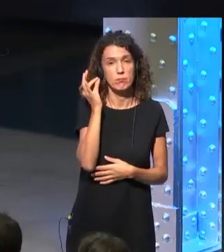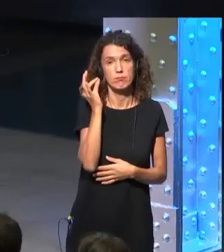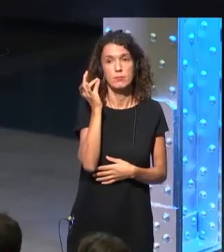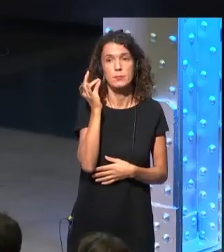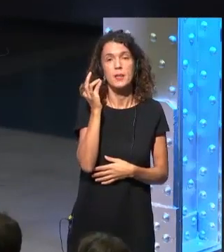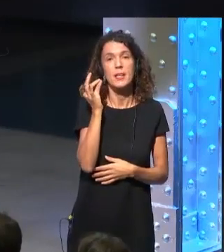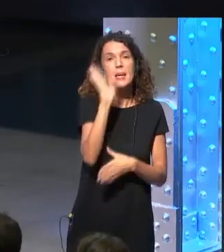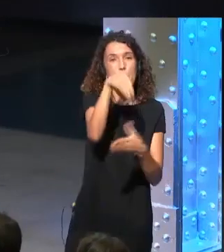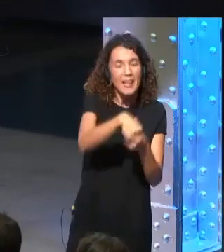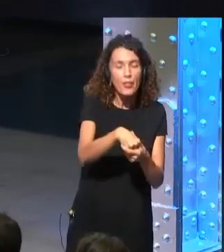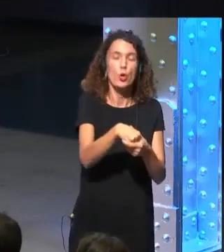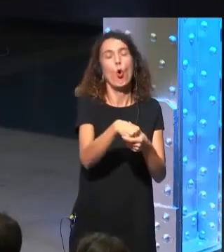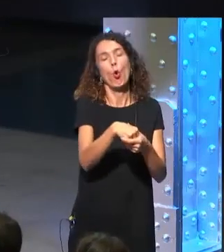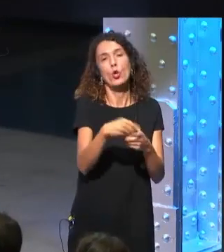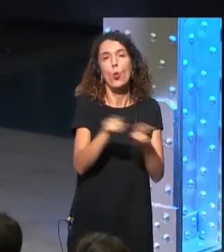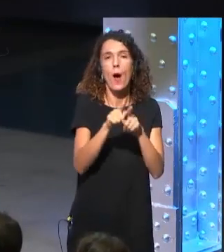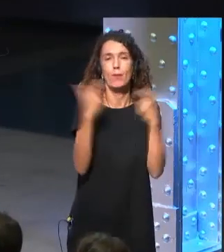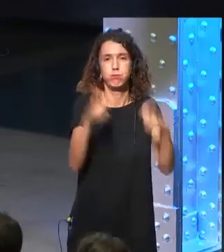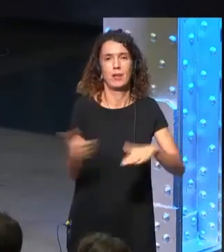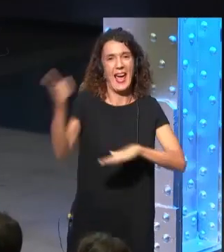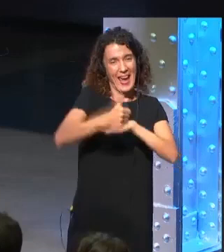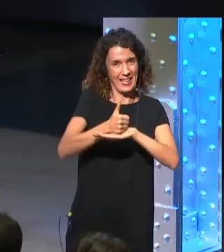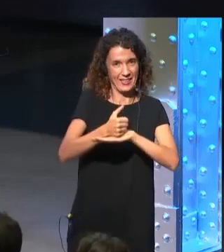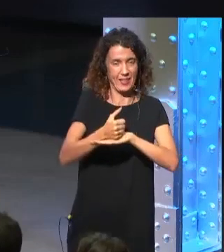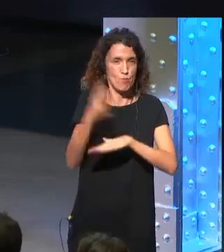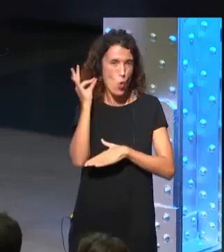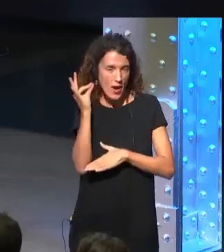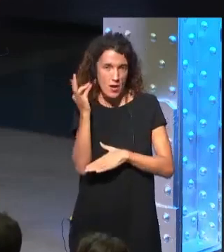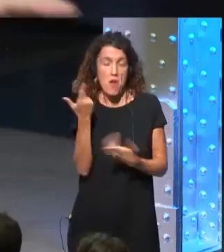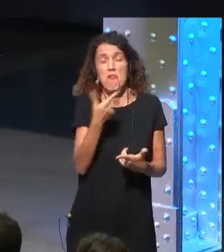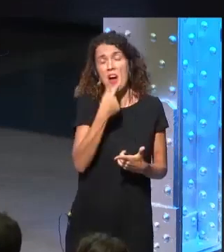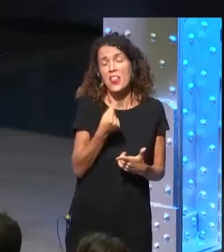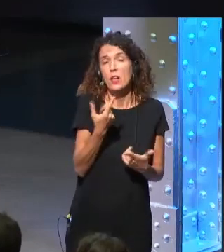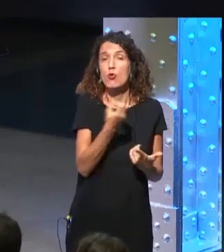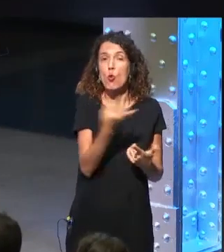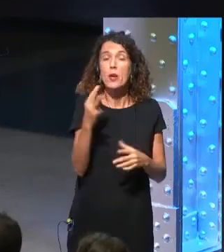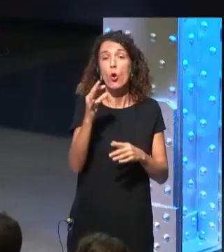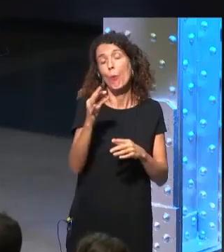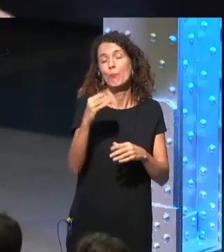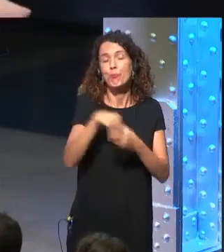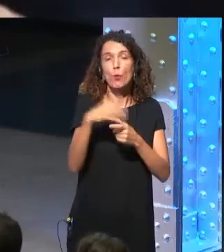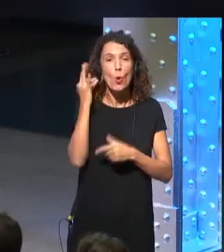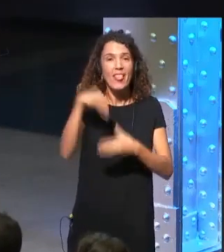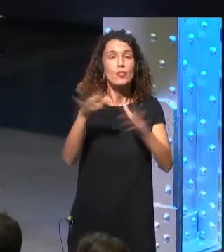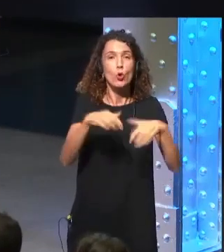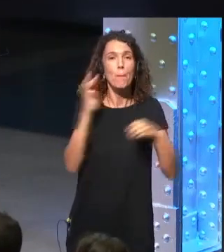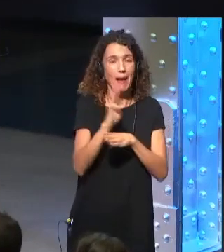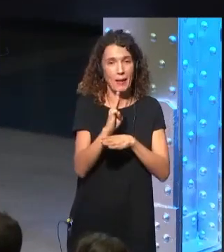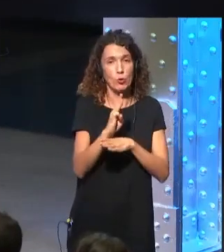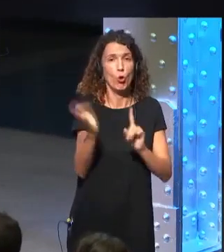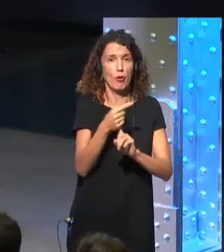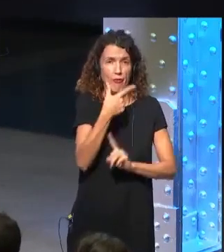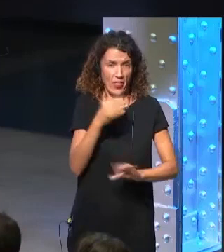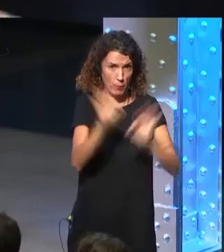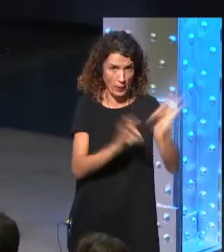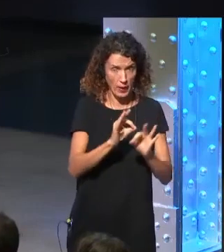una implicación de mujeres a muy alto nivel de la élite. Es muy fácil encontrar el número de mujeres en el Parlamento, pero no es fácil encontrar